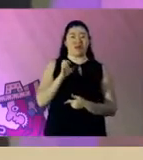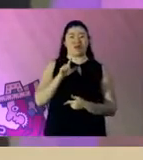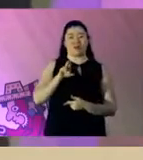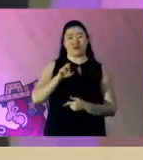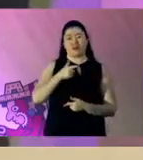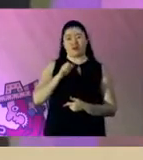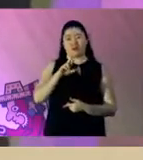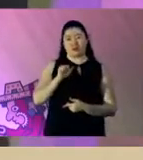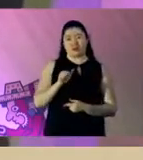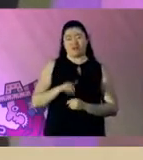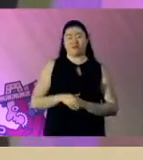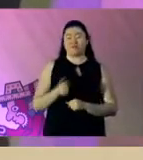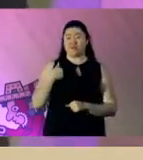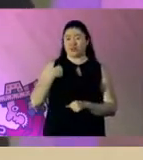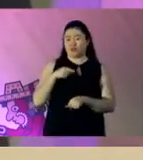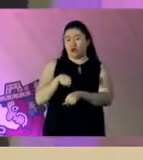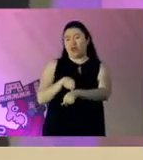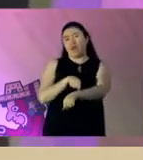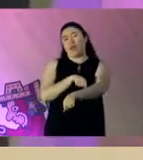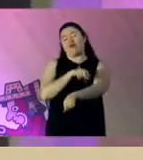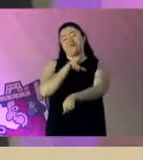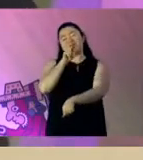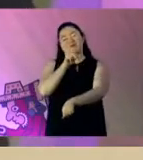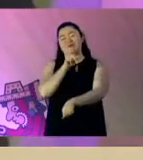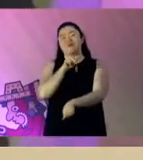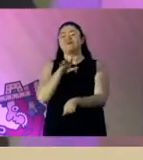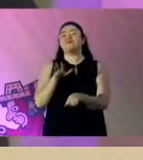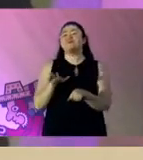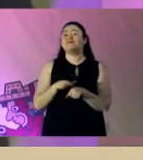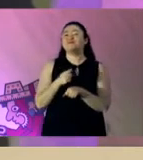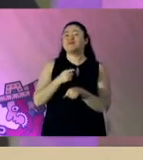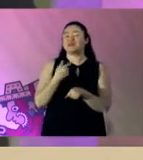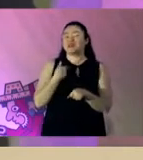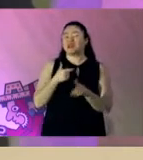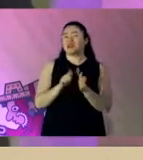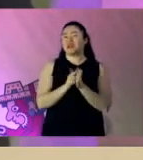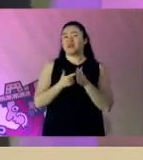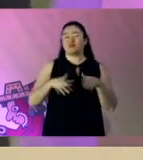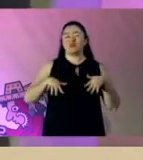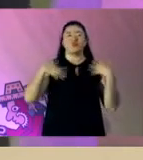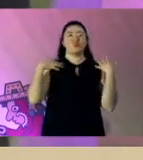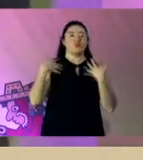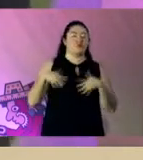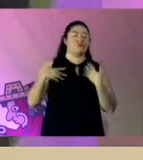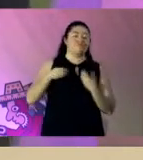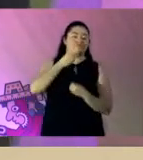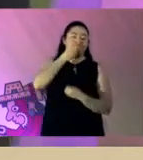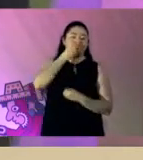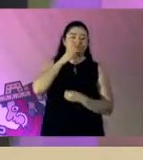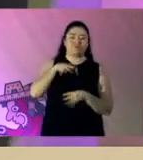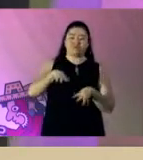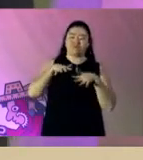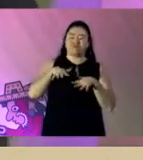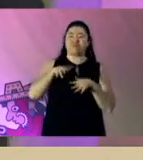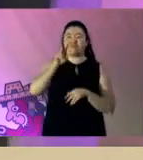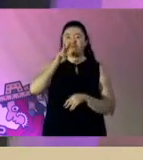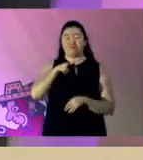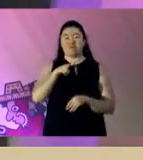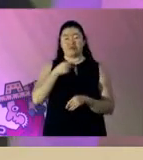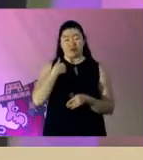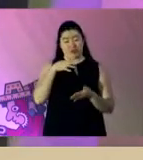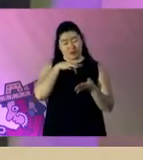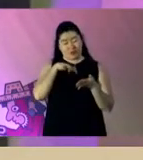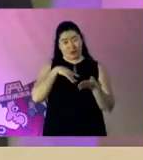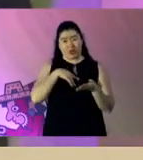colocar tampoco porque pues si éste eso es básicamente un librazo no esté desde que lo leí aparte se lee